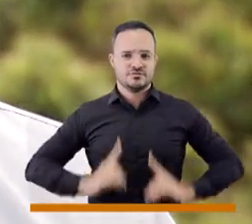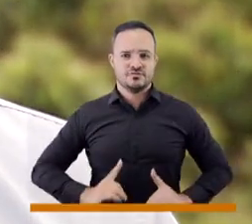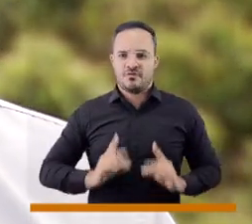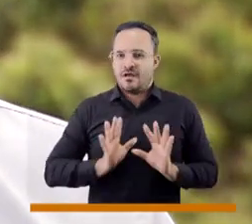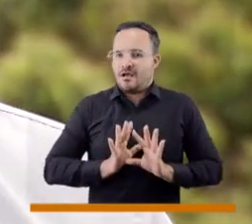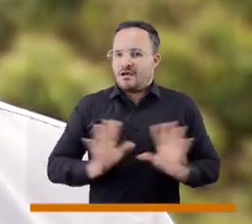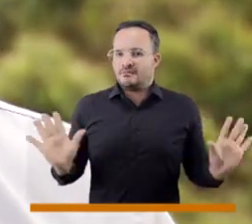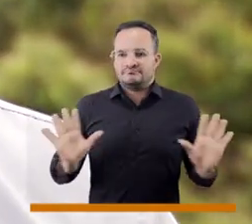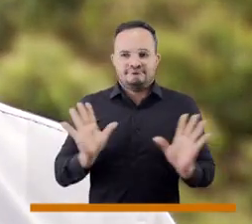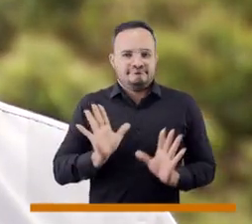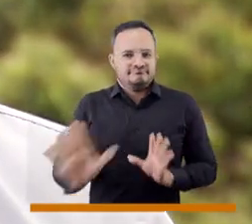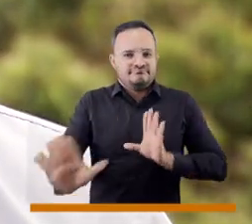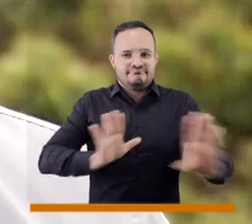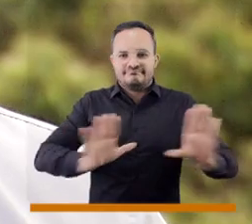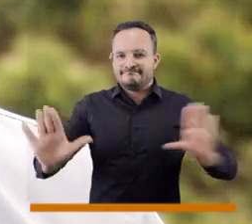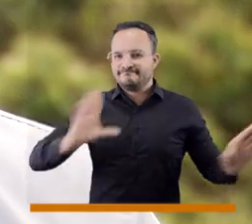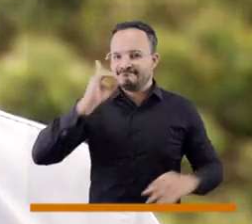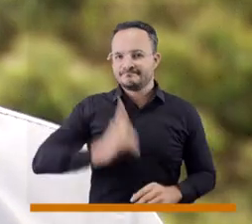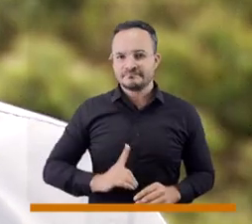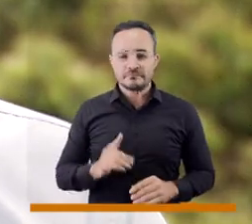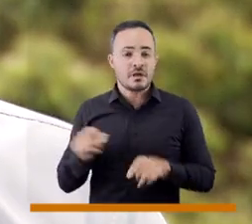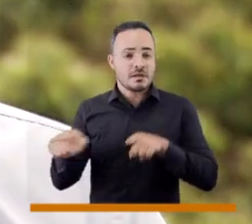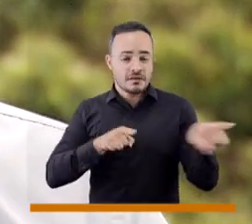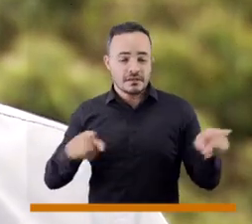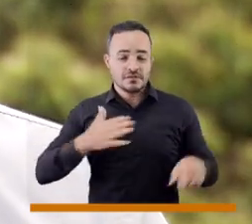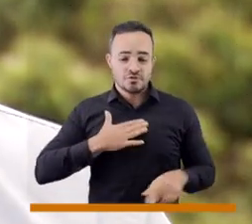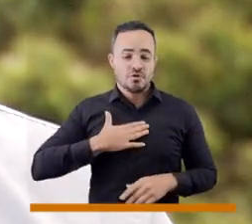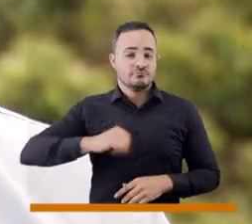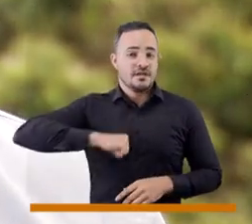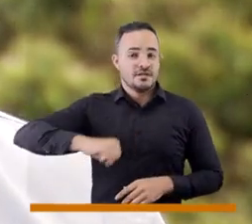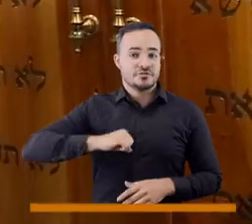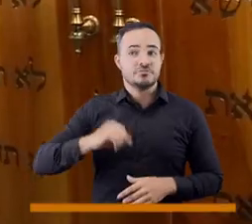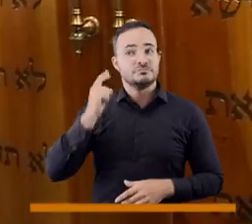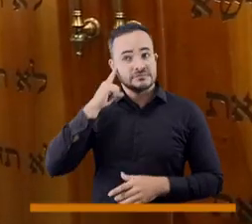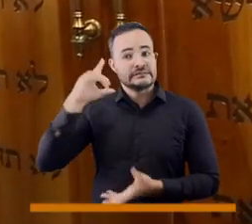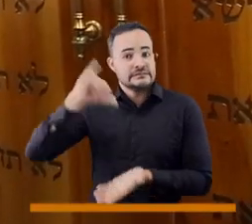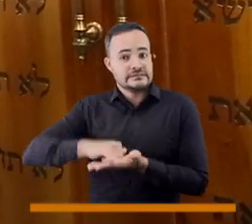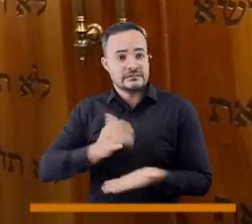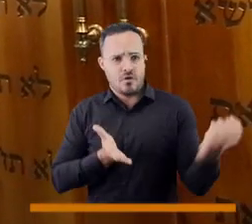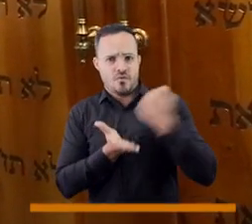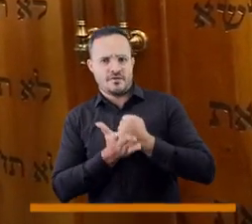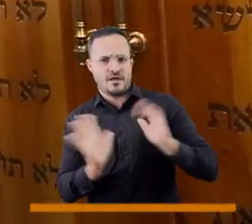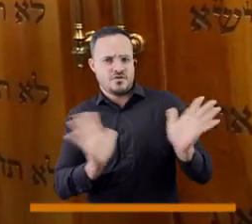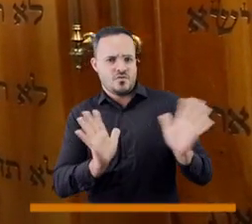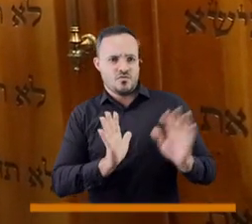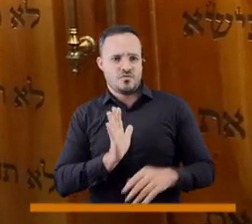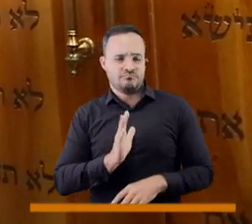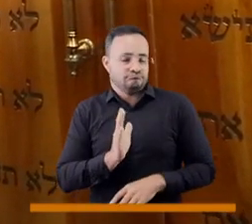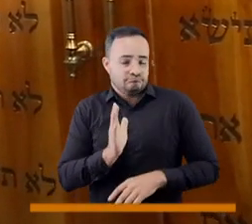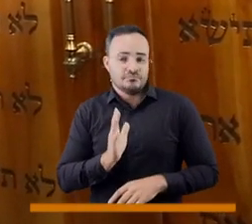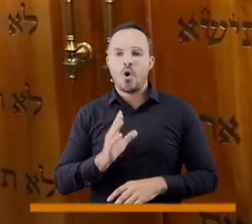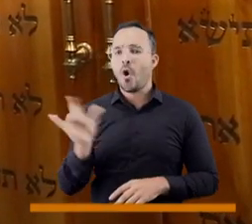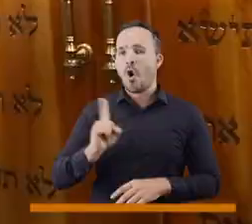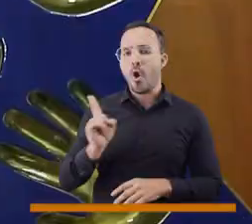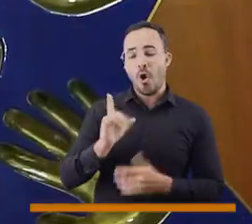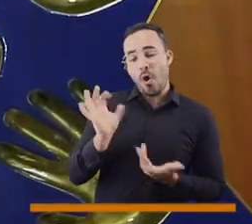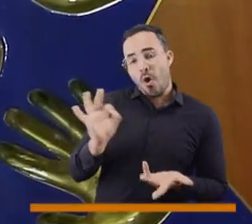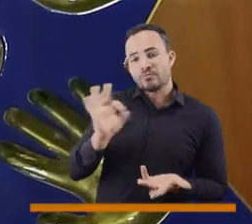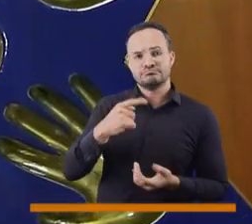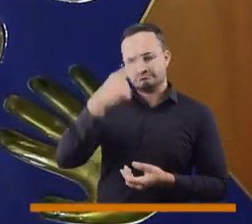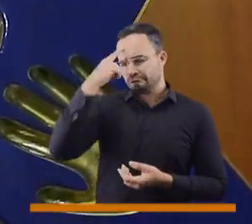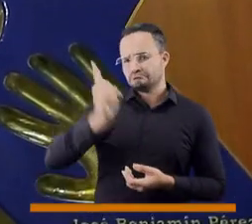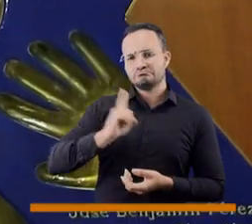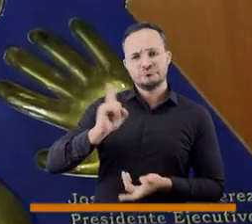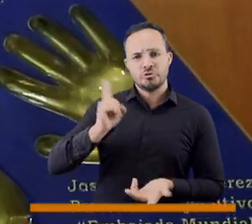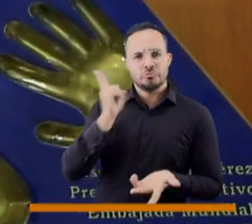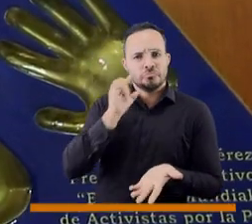humano. Todos los seres humanos tenemos derecho a creer o a no creer. Y es algo que debemos de promover, que no se estigmatice a las